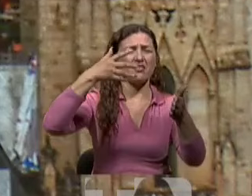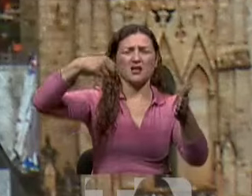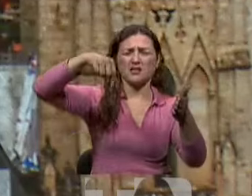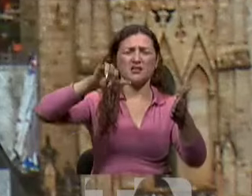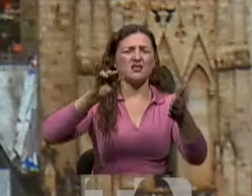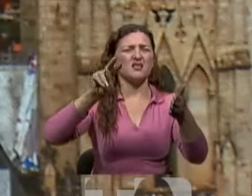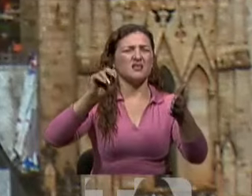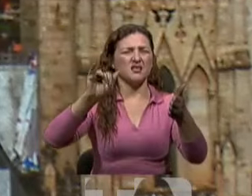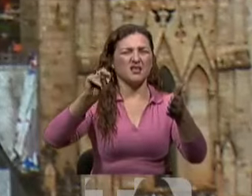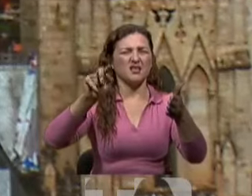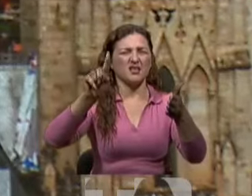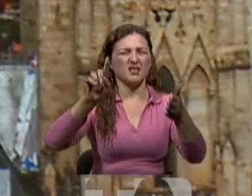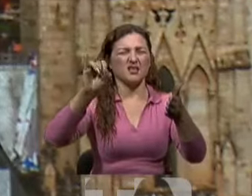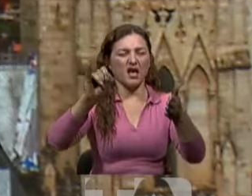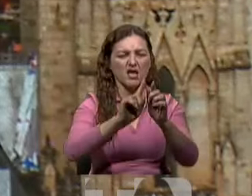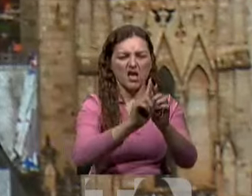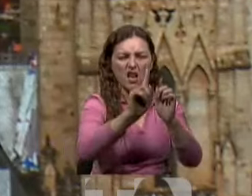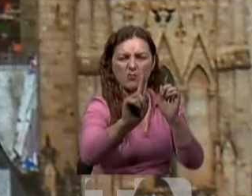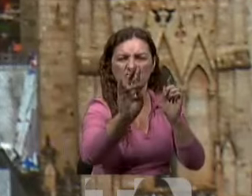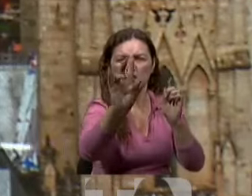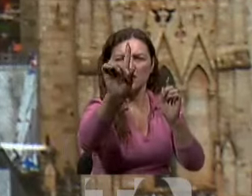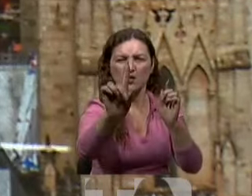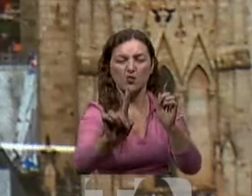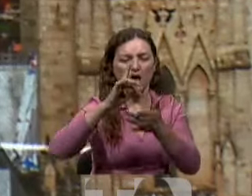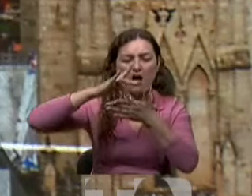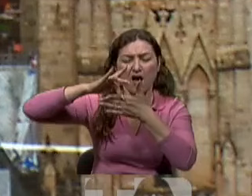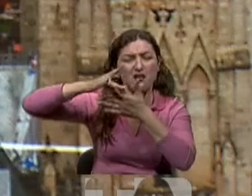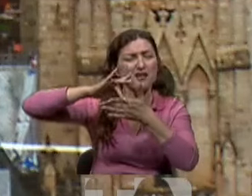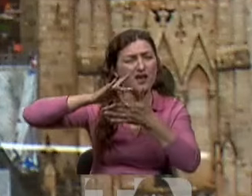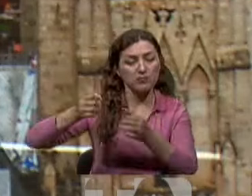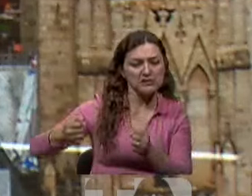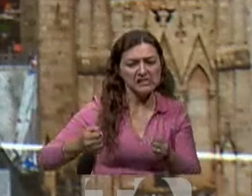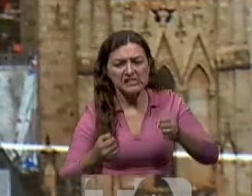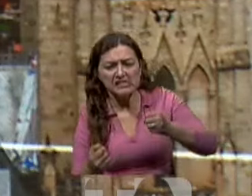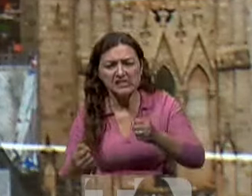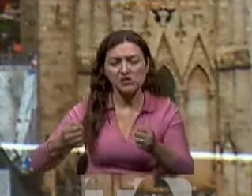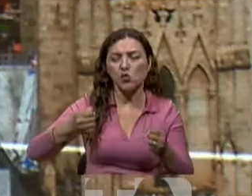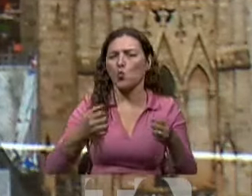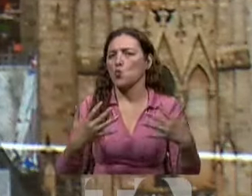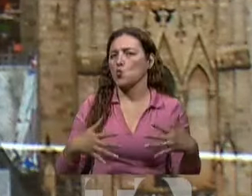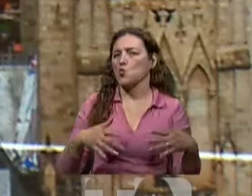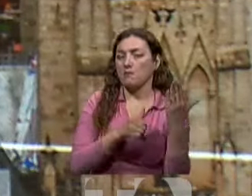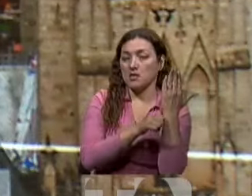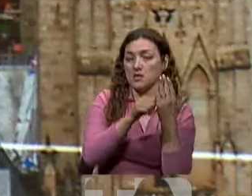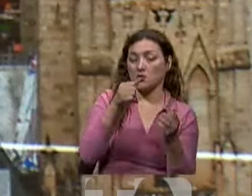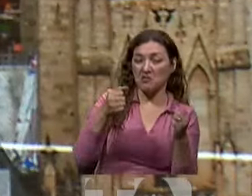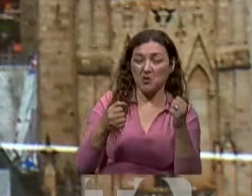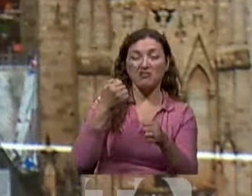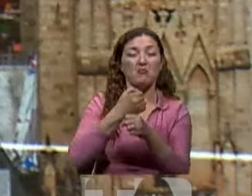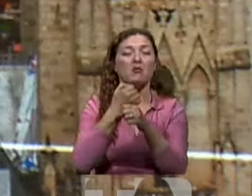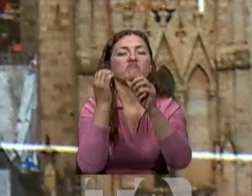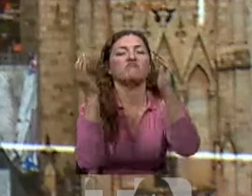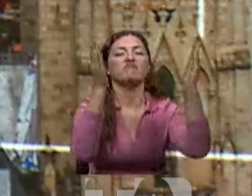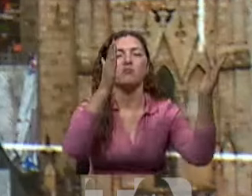en el kilómetro 71, ha puesto en riesgo a quienes transitan por el lugar. El Ministerio de Transporte trabaja en el sitio